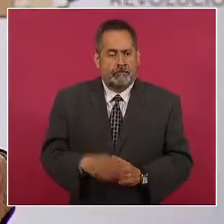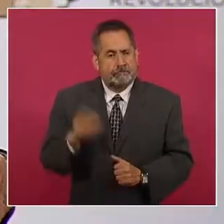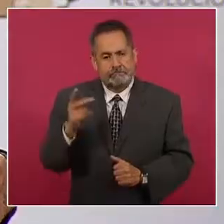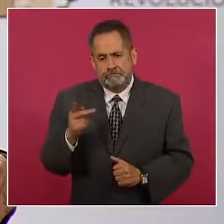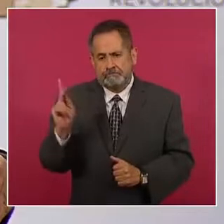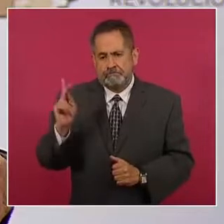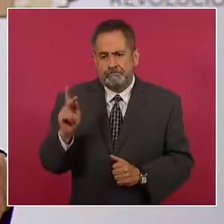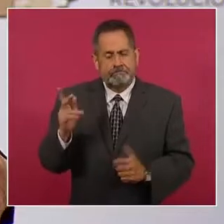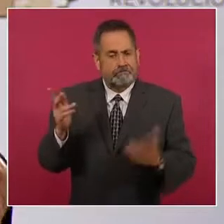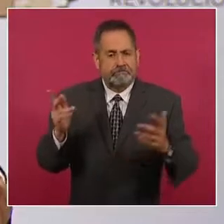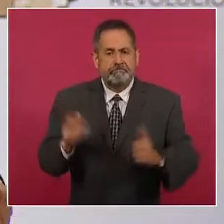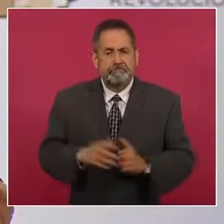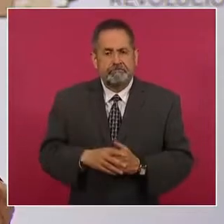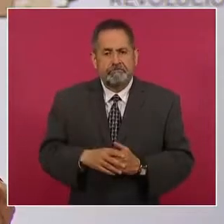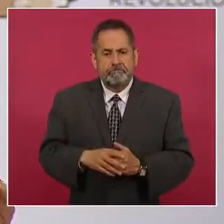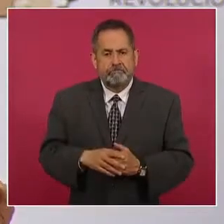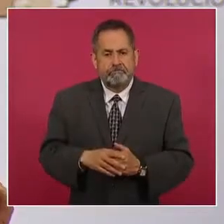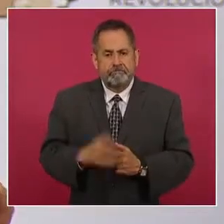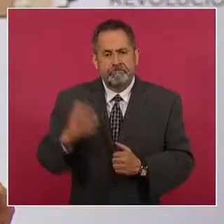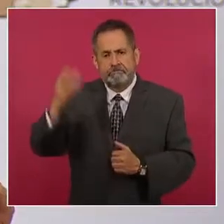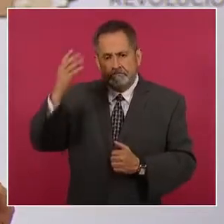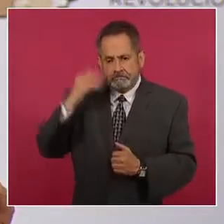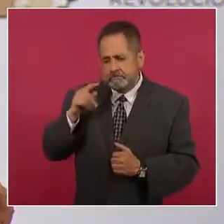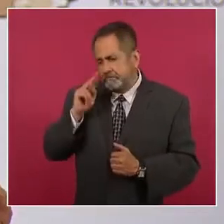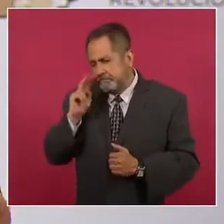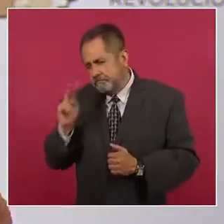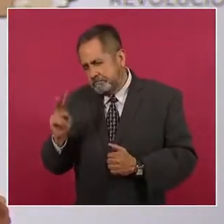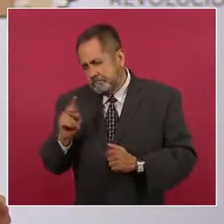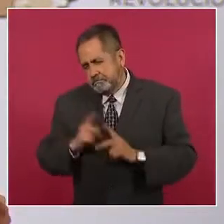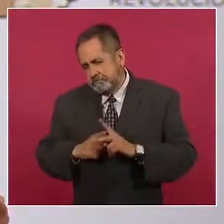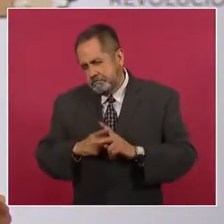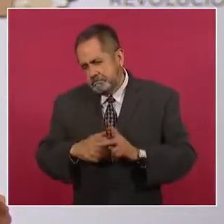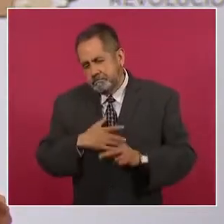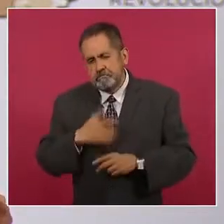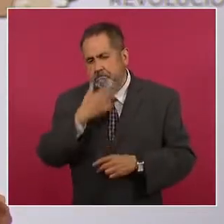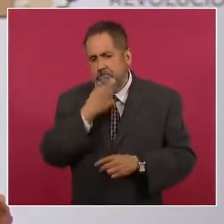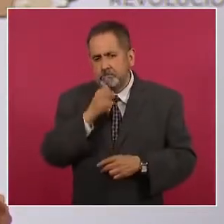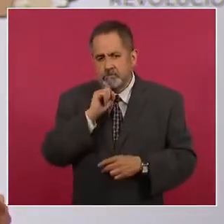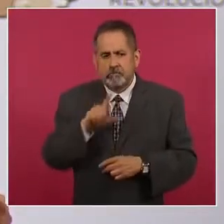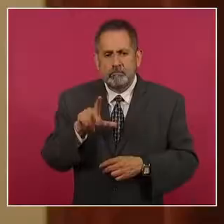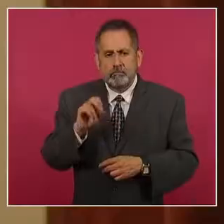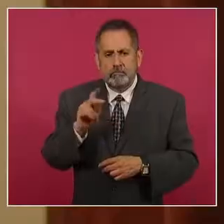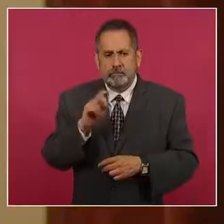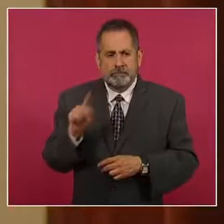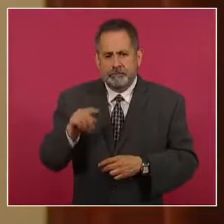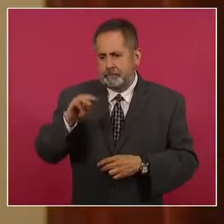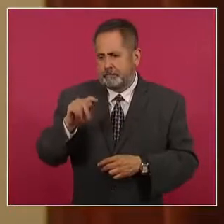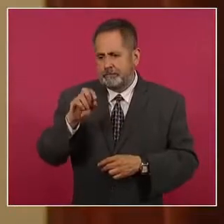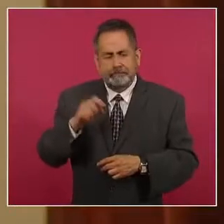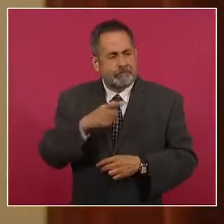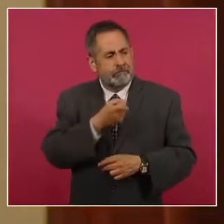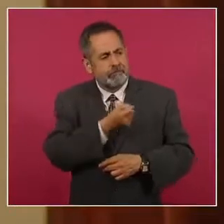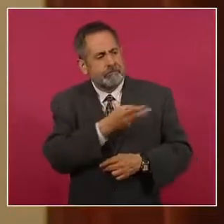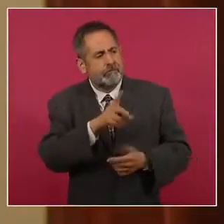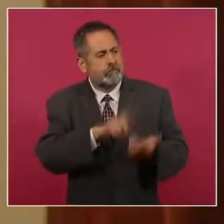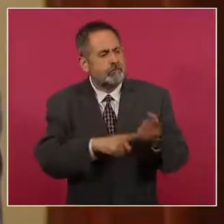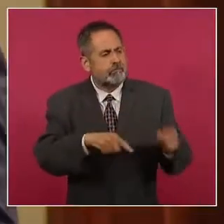Pero tal y como lo pronosticó López Mateos, hubo malos mexicanos